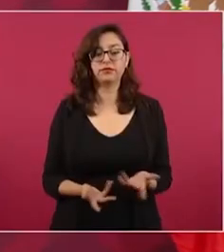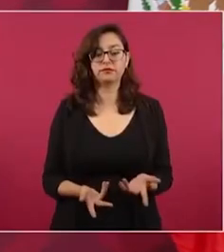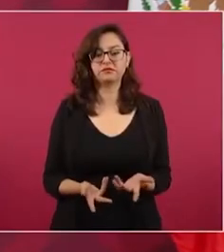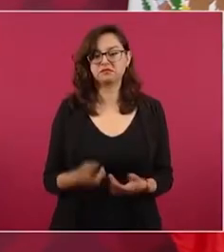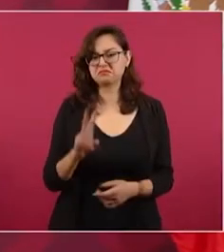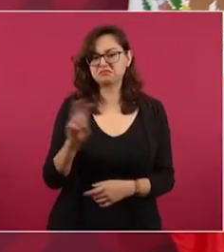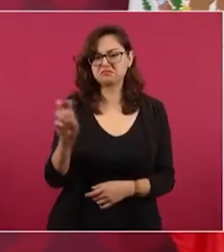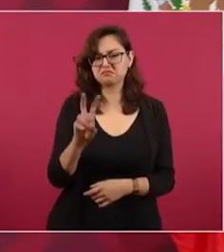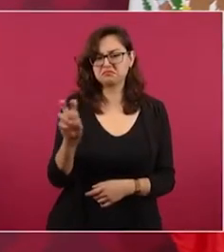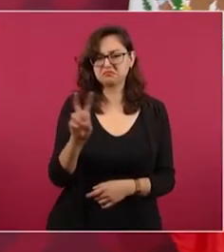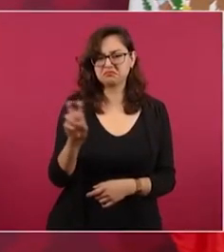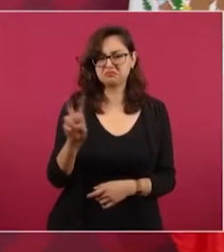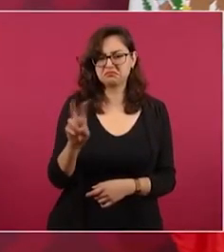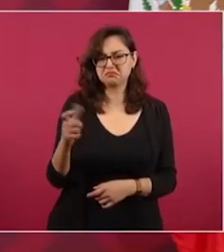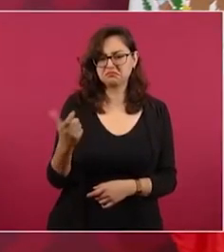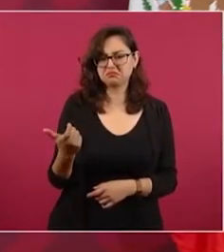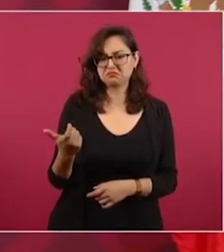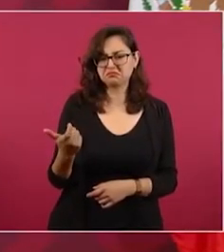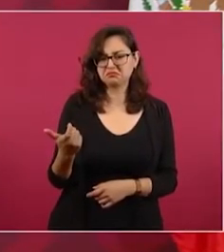$200.